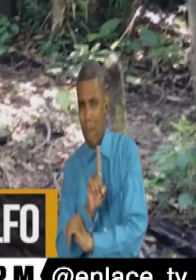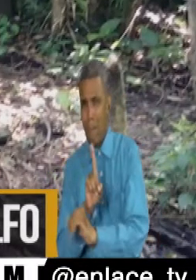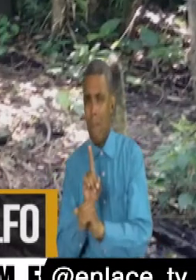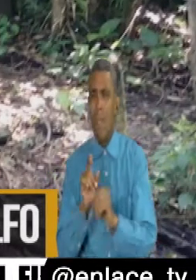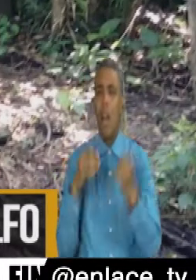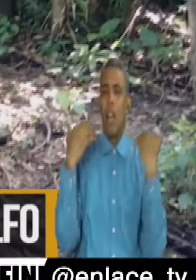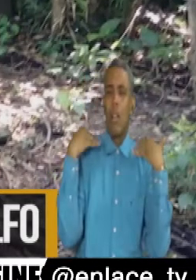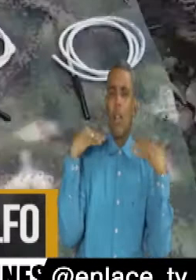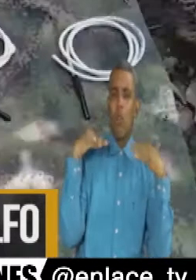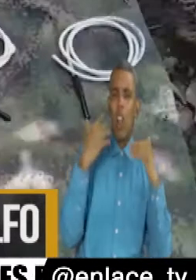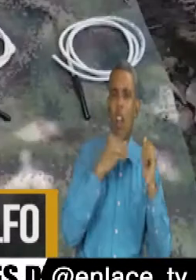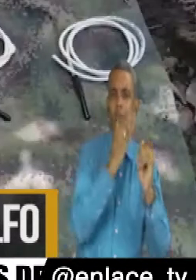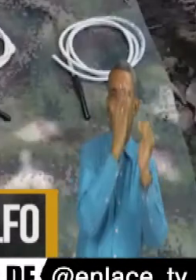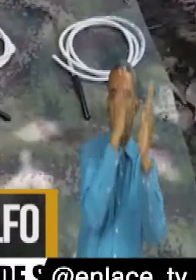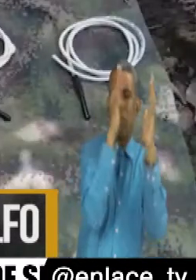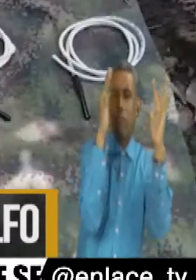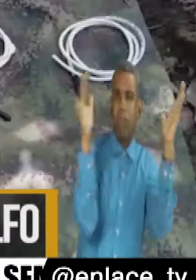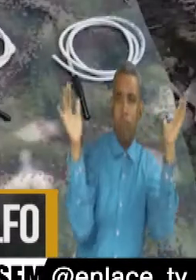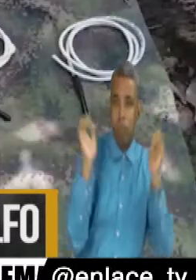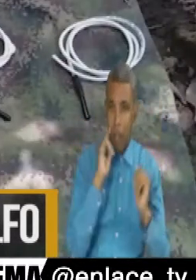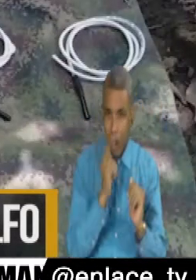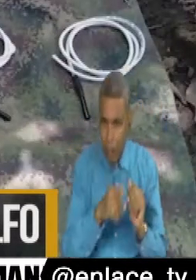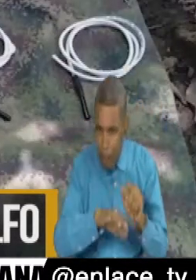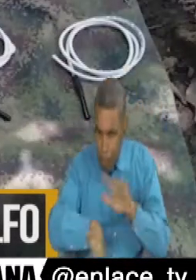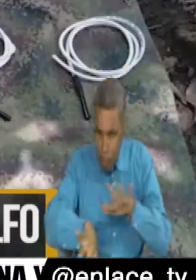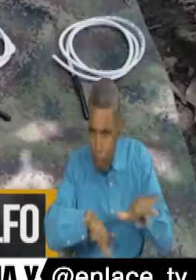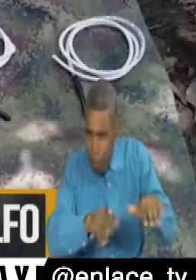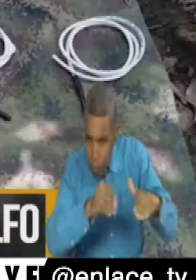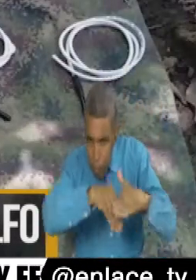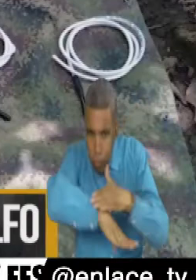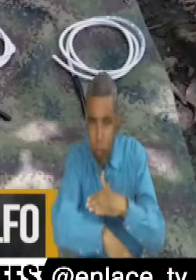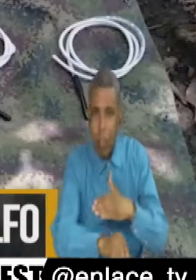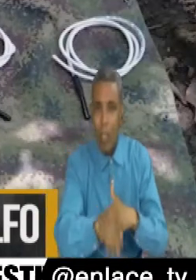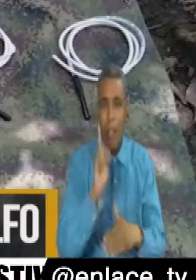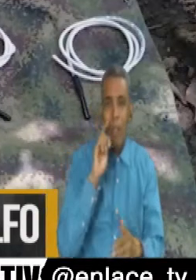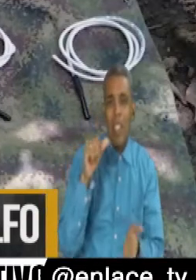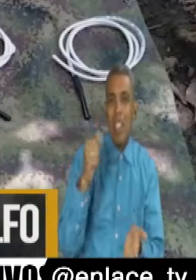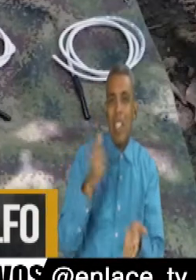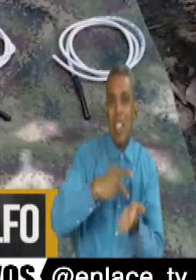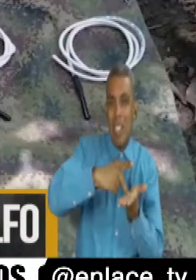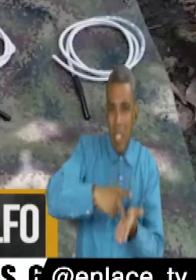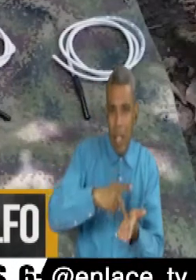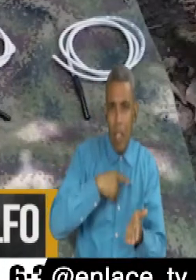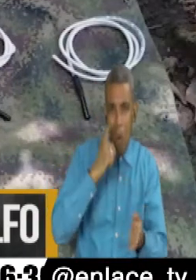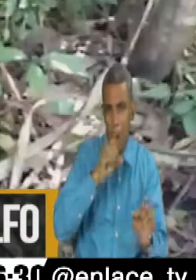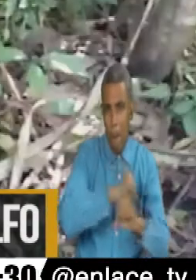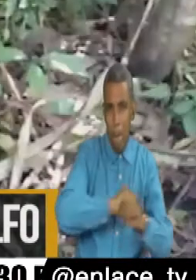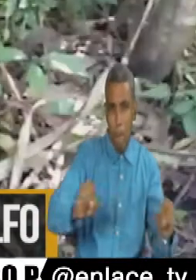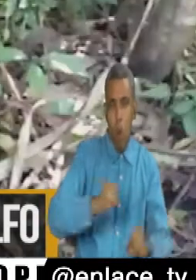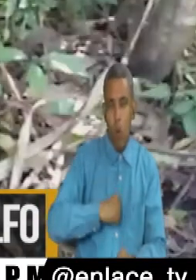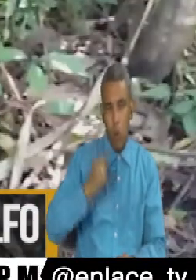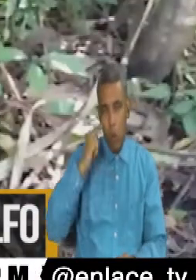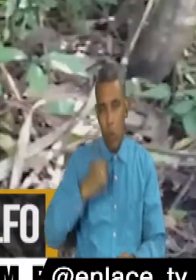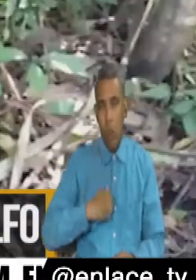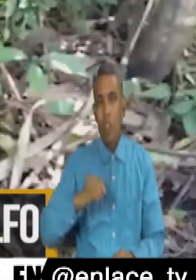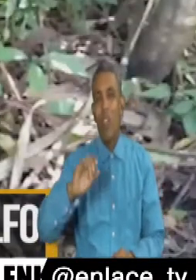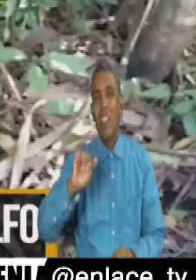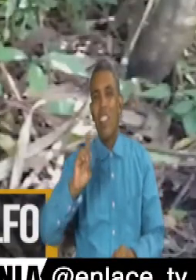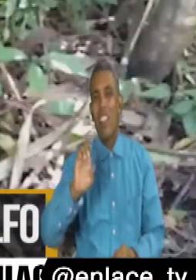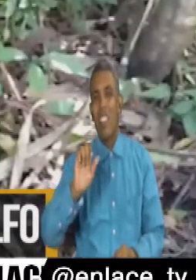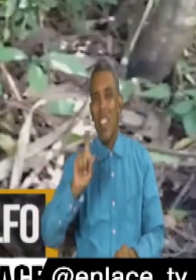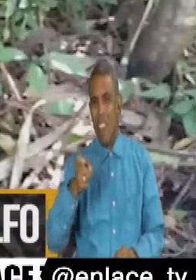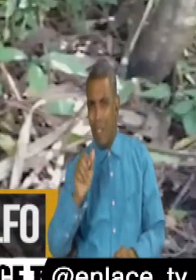plástico. Allí estaban ocultos 10 kilos de dinamita, 16 barras de indugel de 45 gramos cada una. Además,